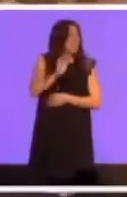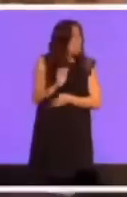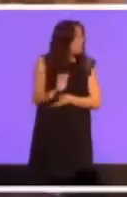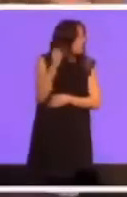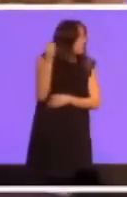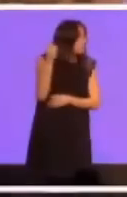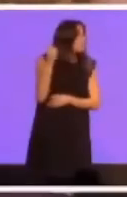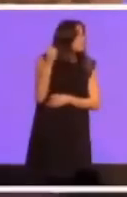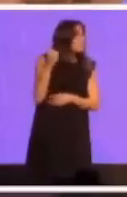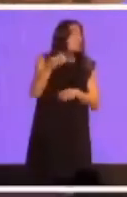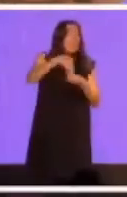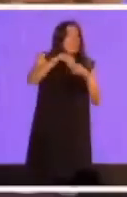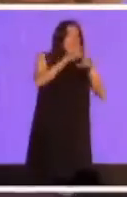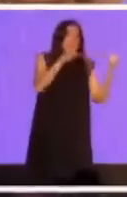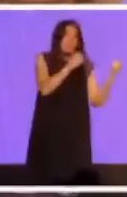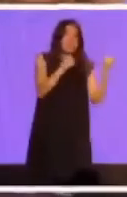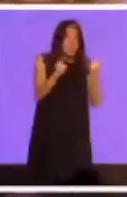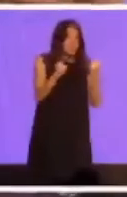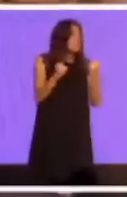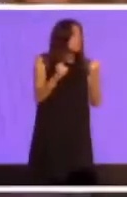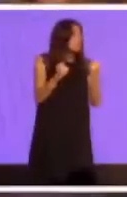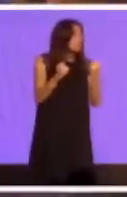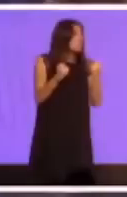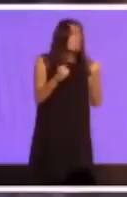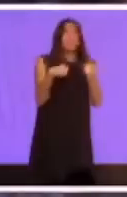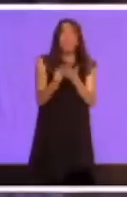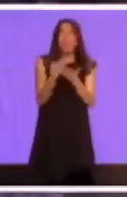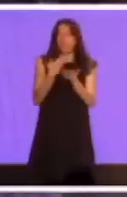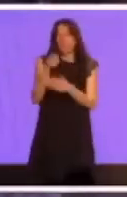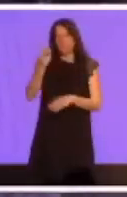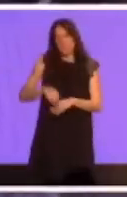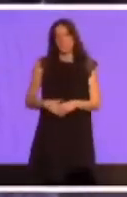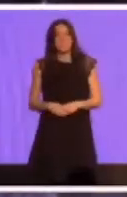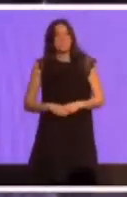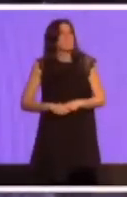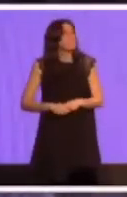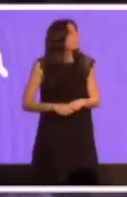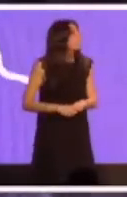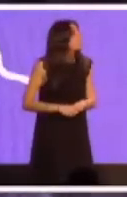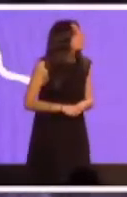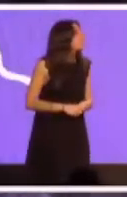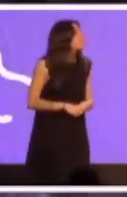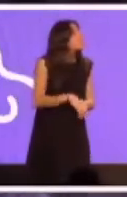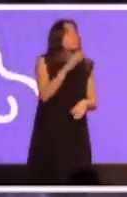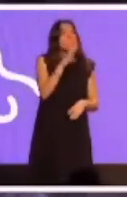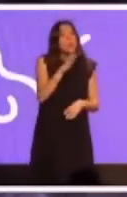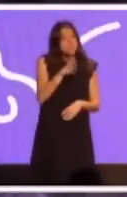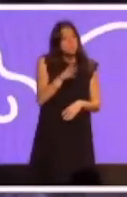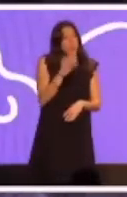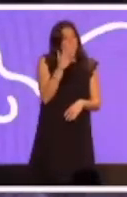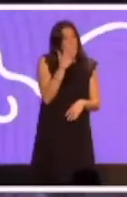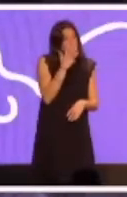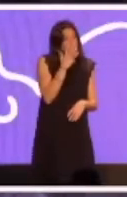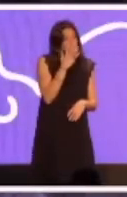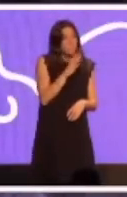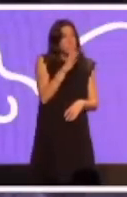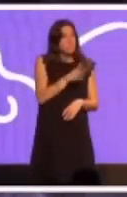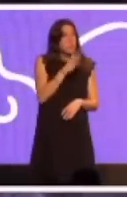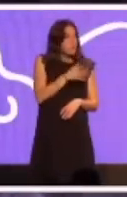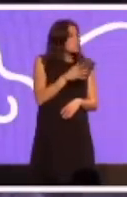haya gente en las instituciones que así lo garanticen por tanto por tanto